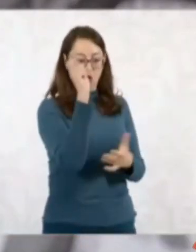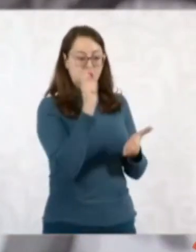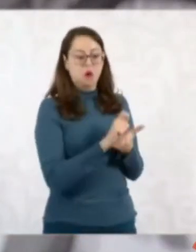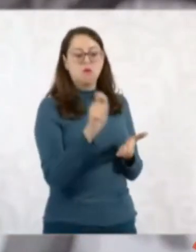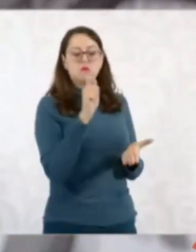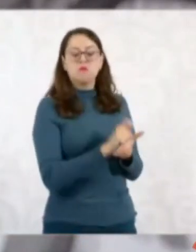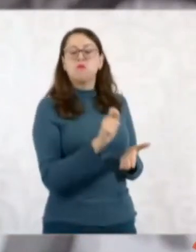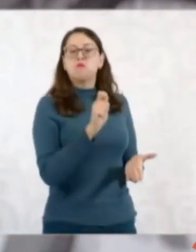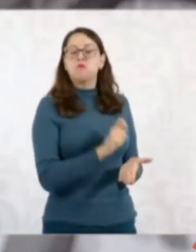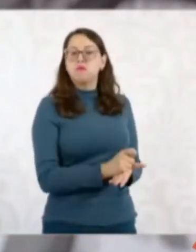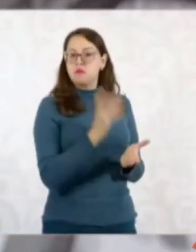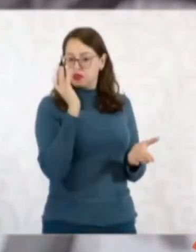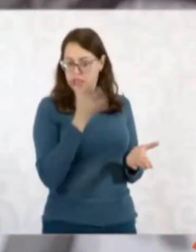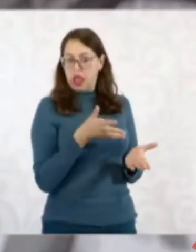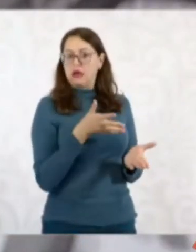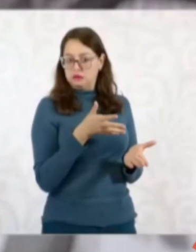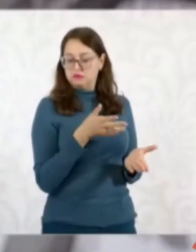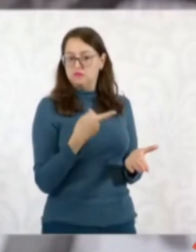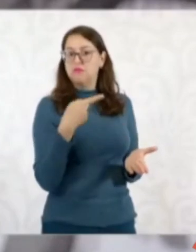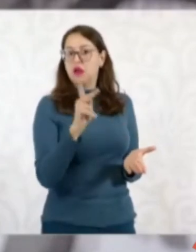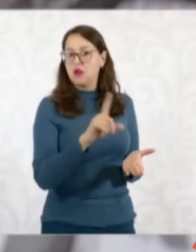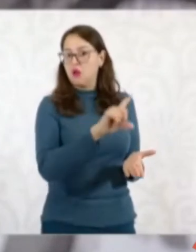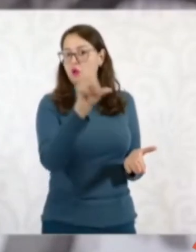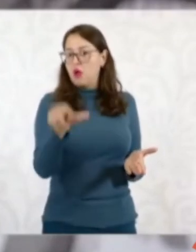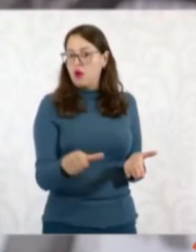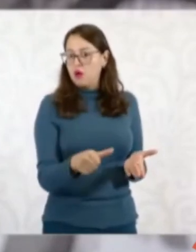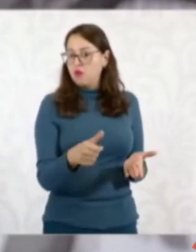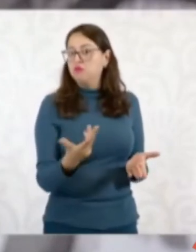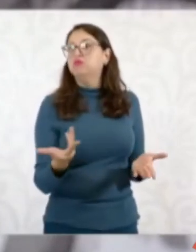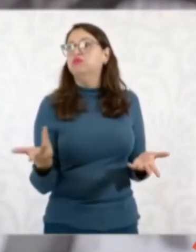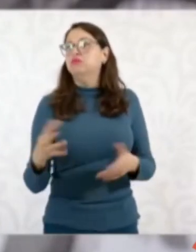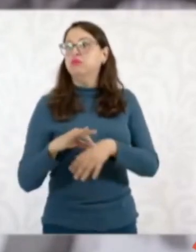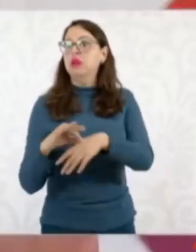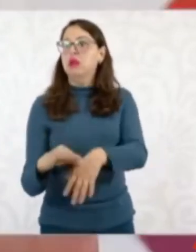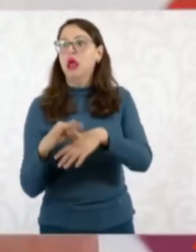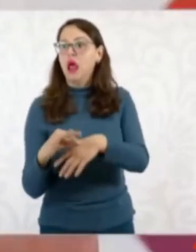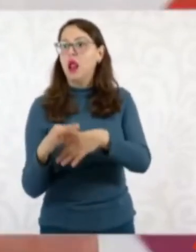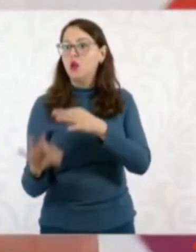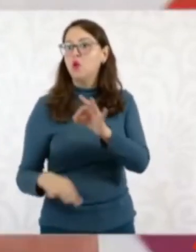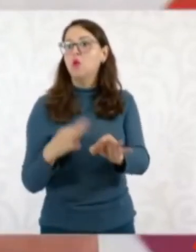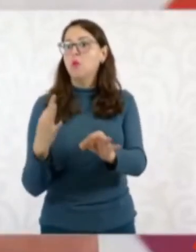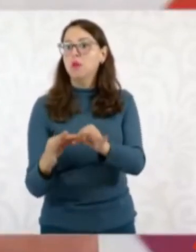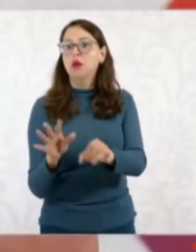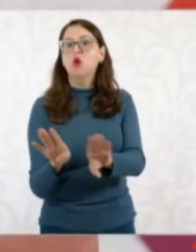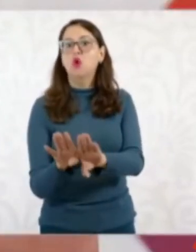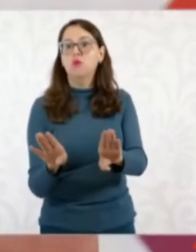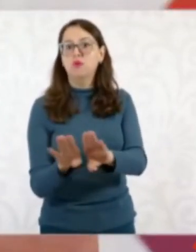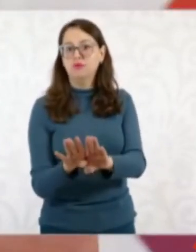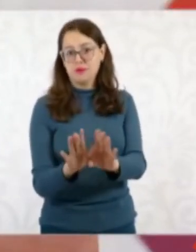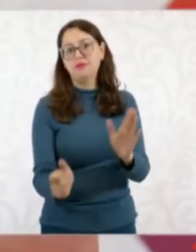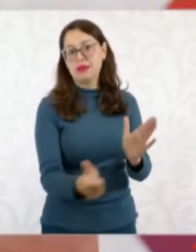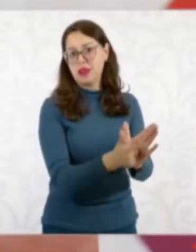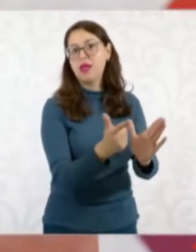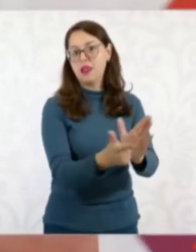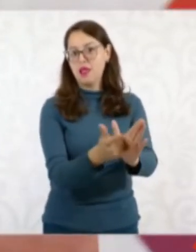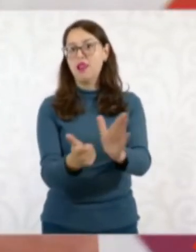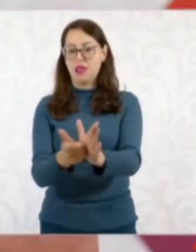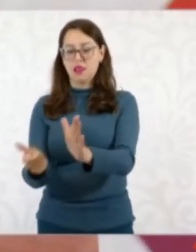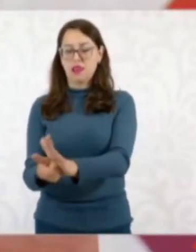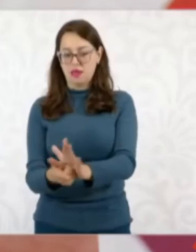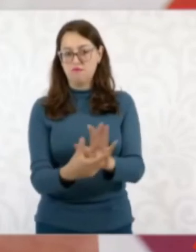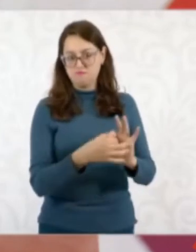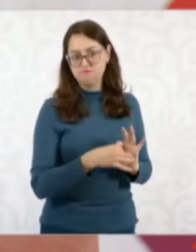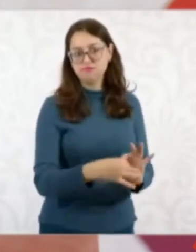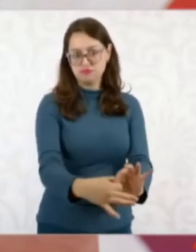se cumpla. El peor delito de violencia contra las mujeres, la peor forma de discriminación,